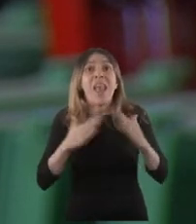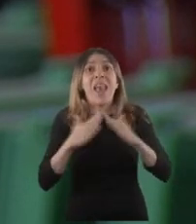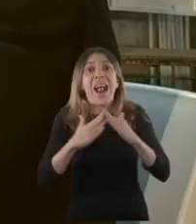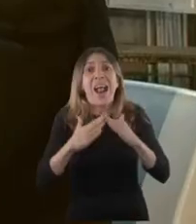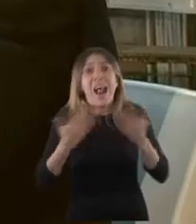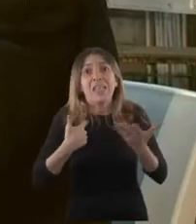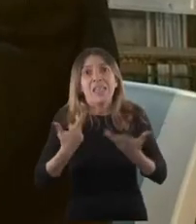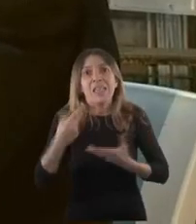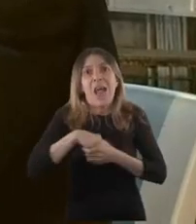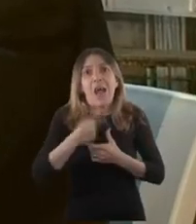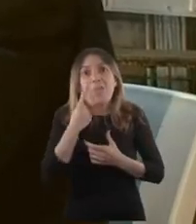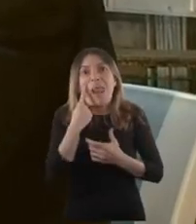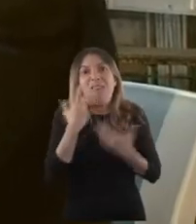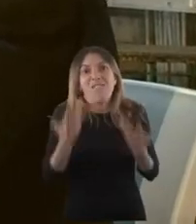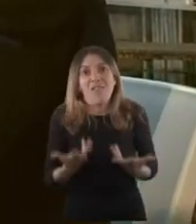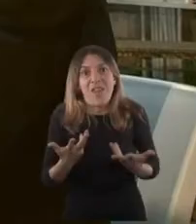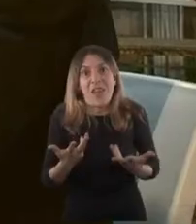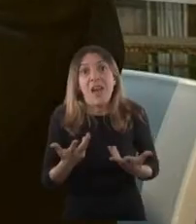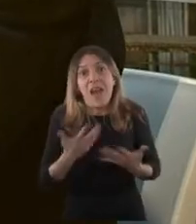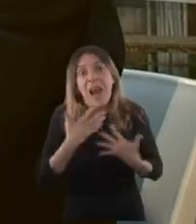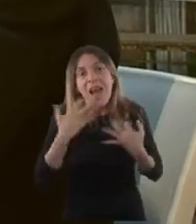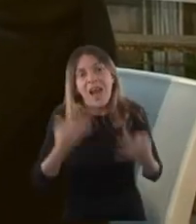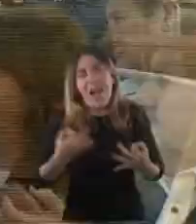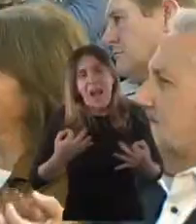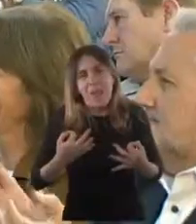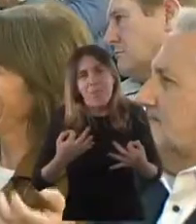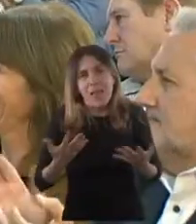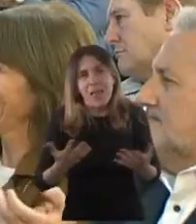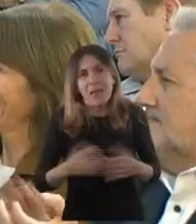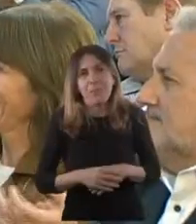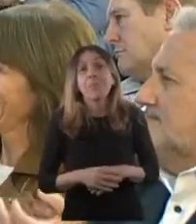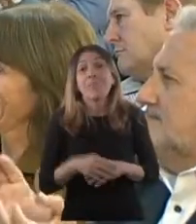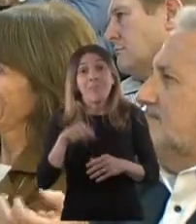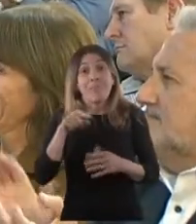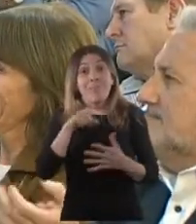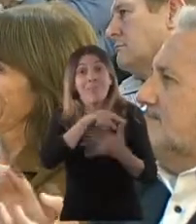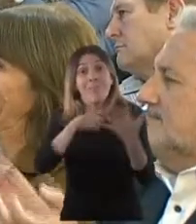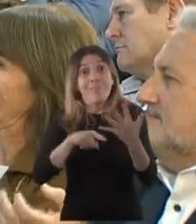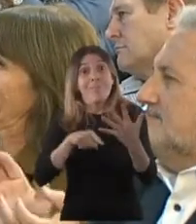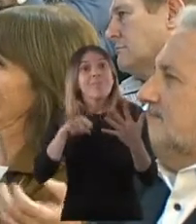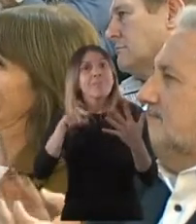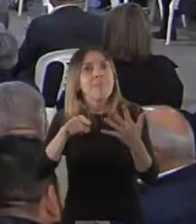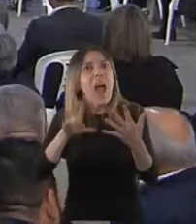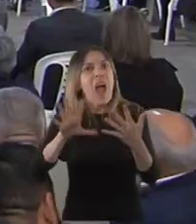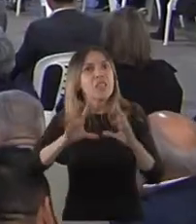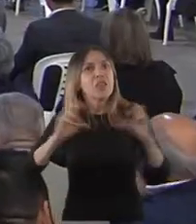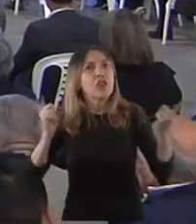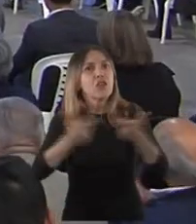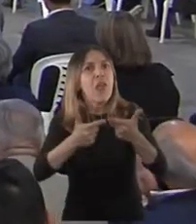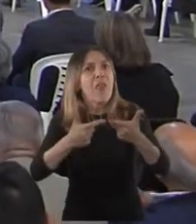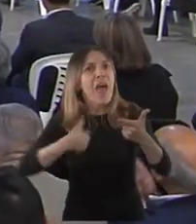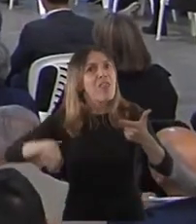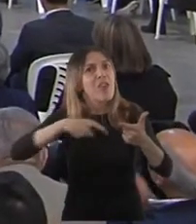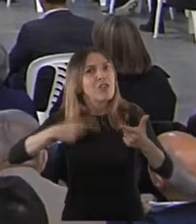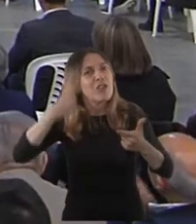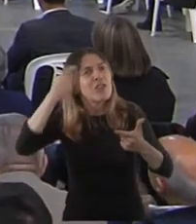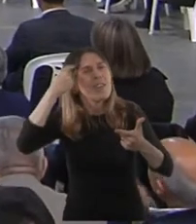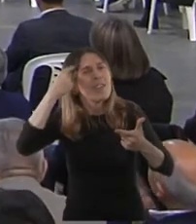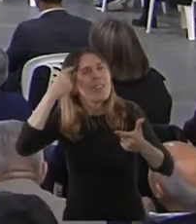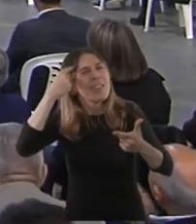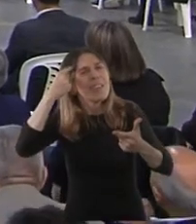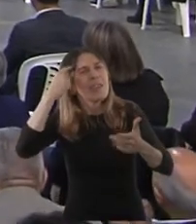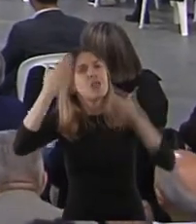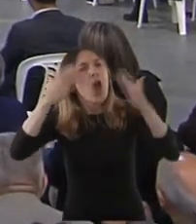y tener, y que realmente esa es la sociedad que nosotros queremos, que